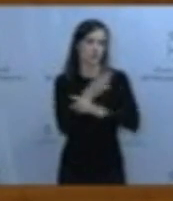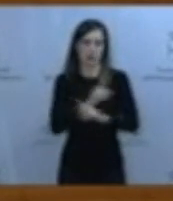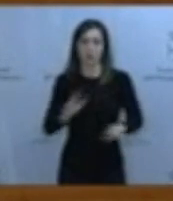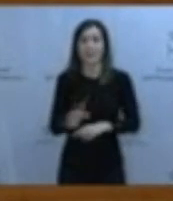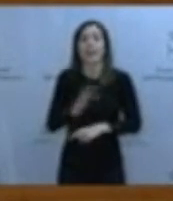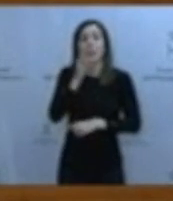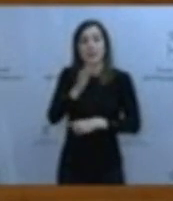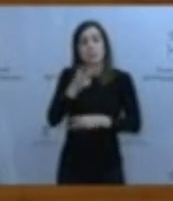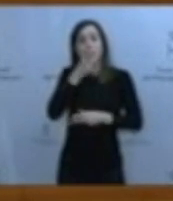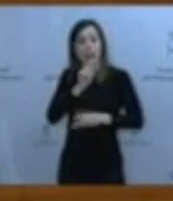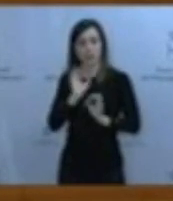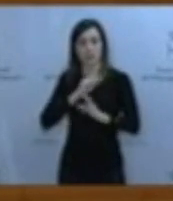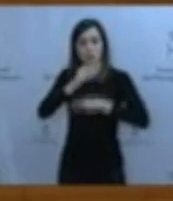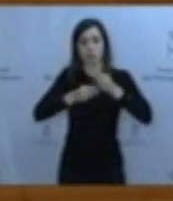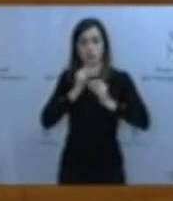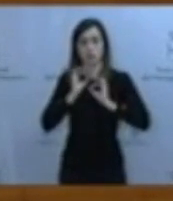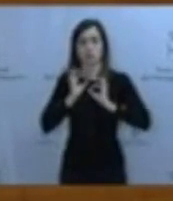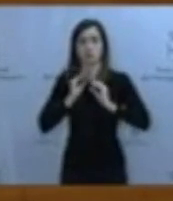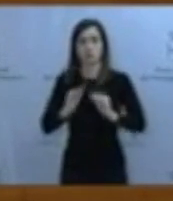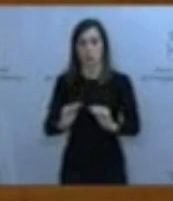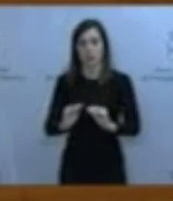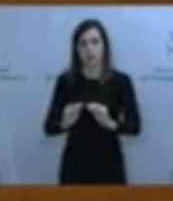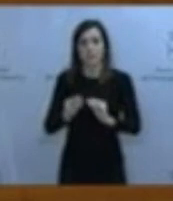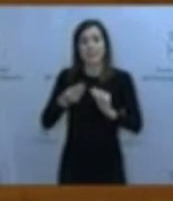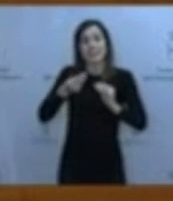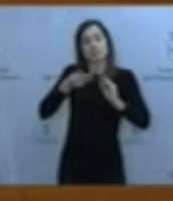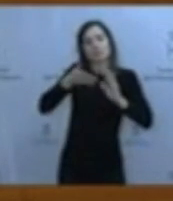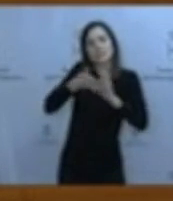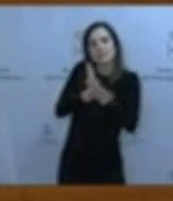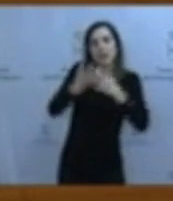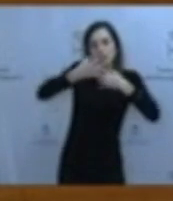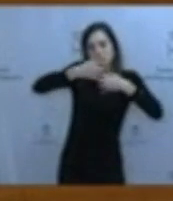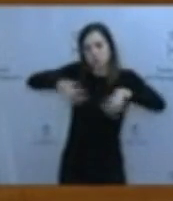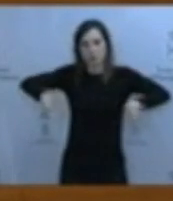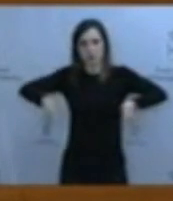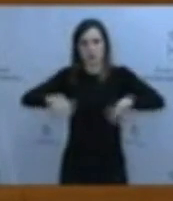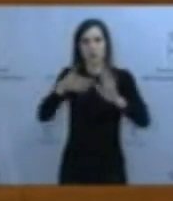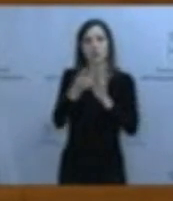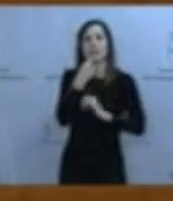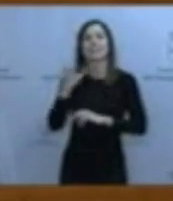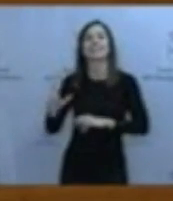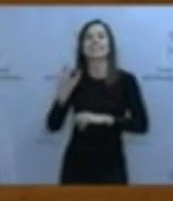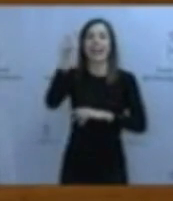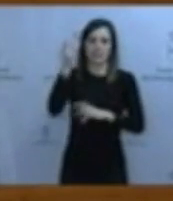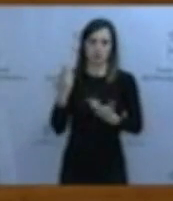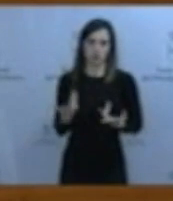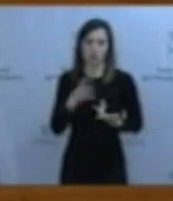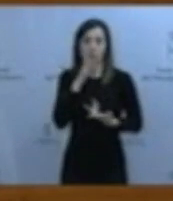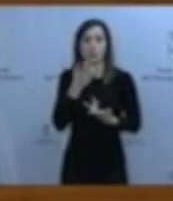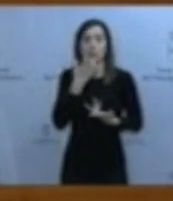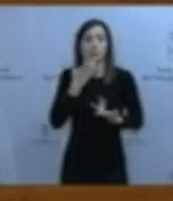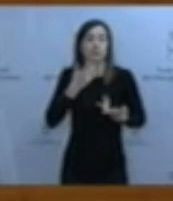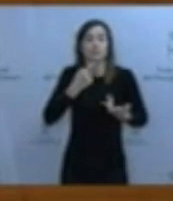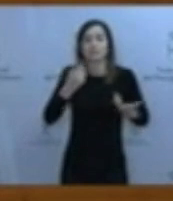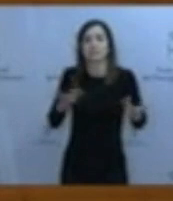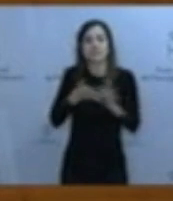uso, además, está claramente encaminado a segregar al alumnado cuando se habla de talento. ¿Por qué? Porque, además, lo que se establece es un camino